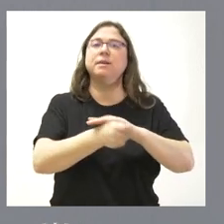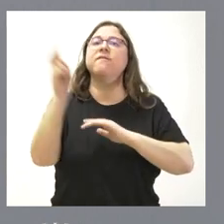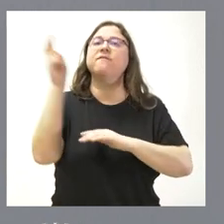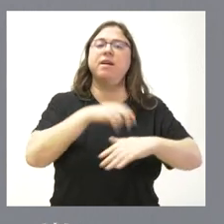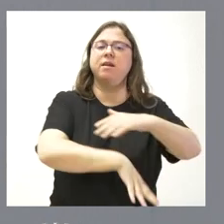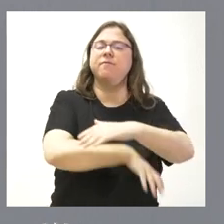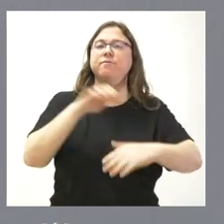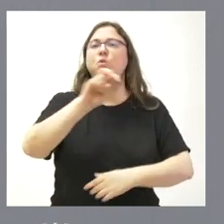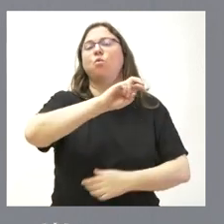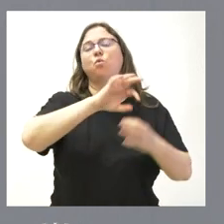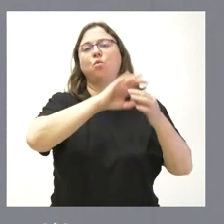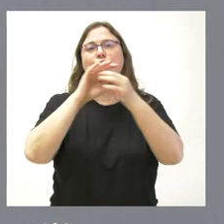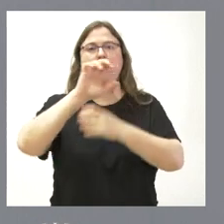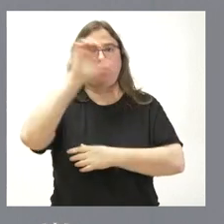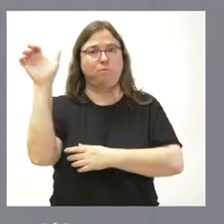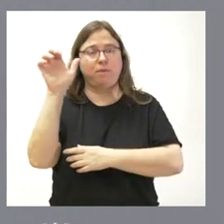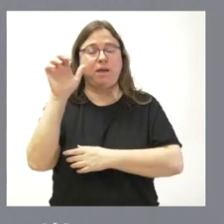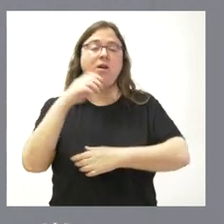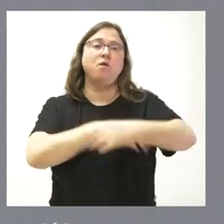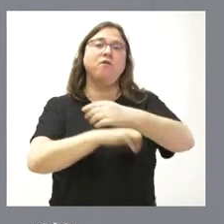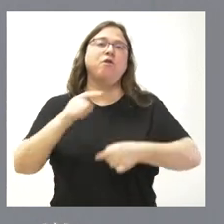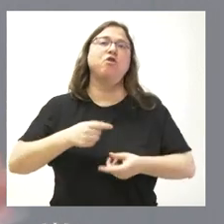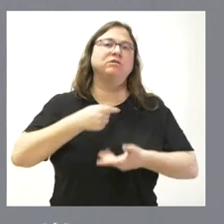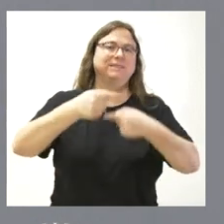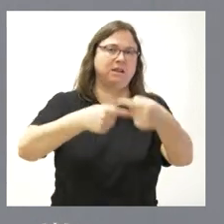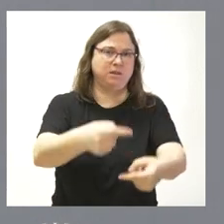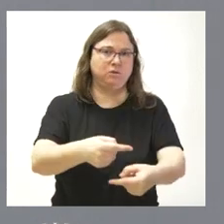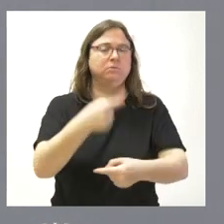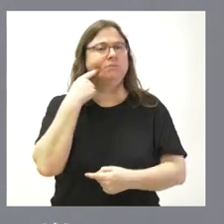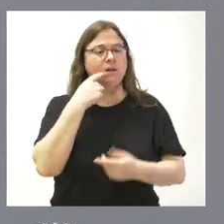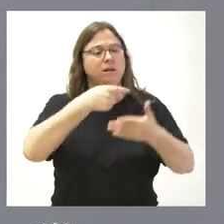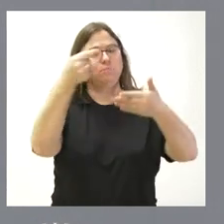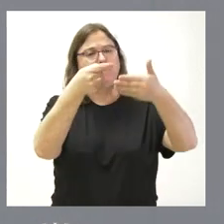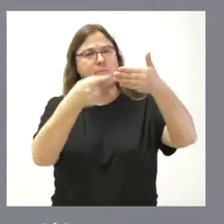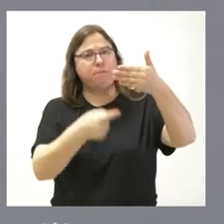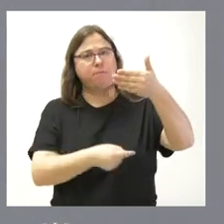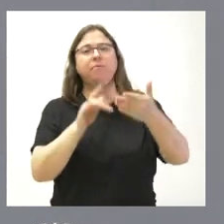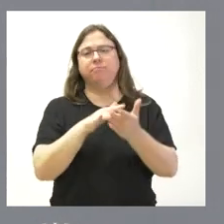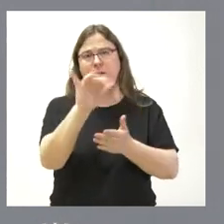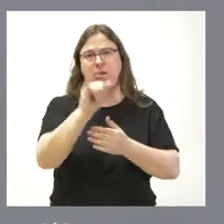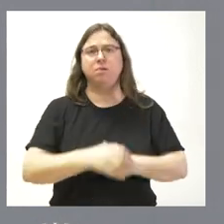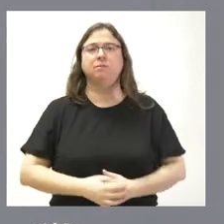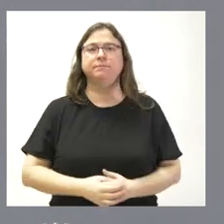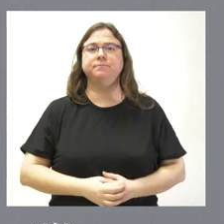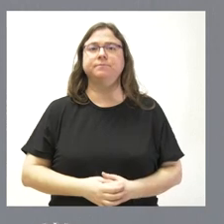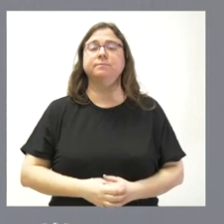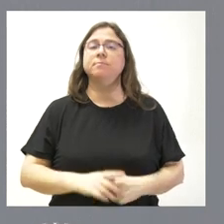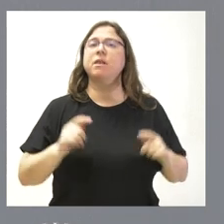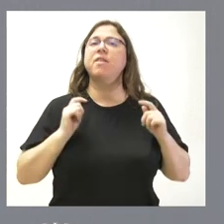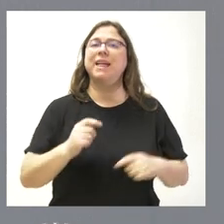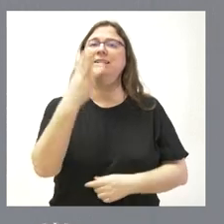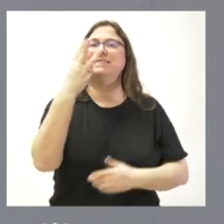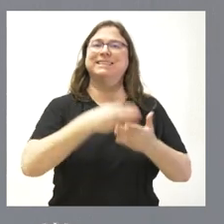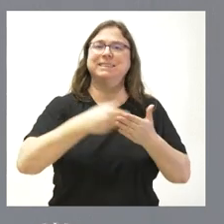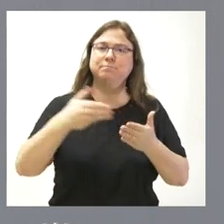Europea a través de los fondos next generation tien ustedes la relación de los asuntos que se financian con los mismos se conceden 3 millones de